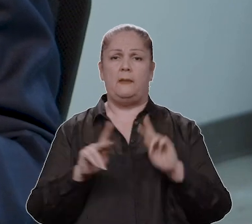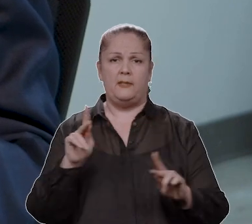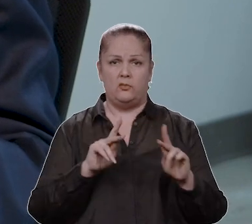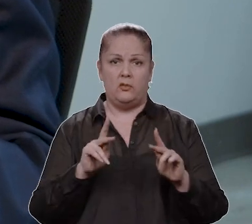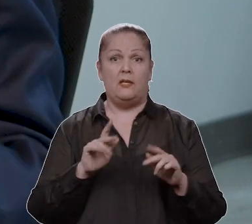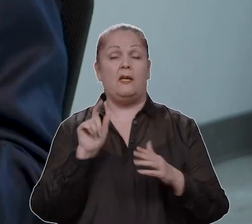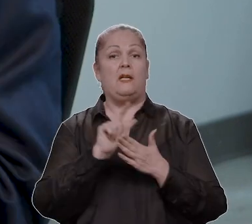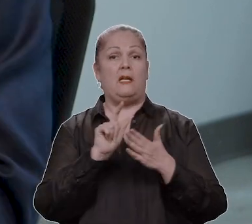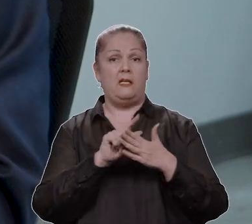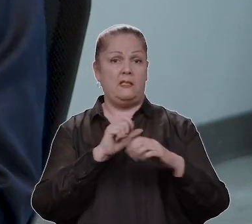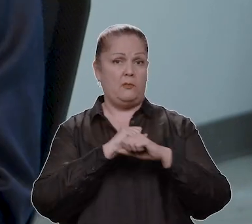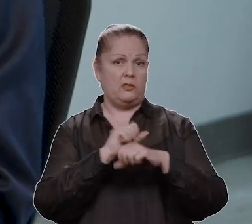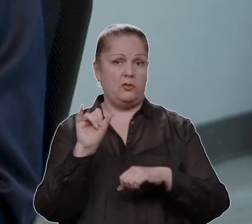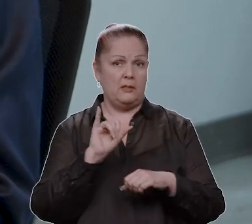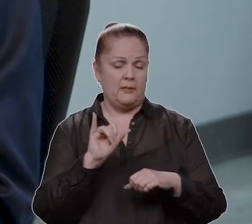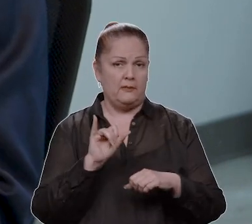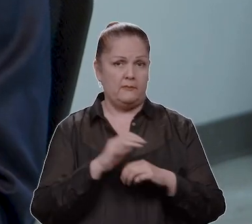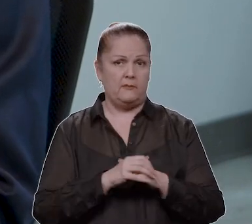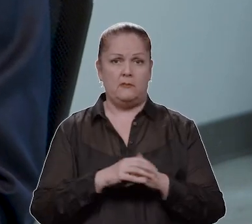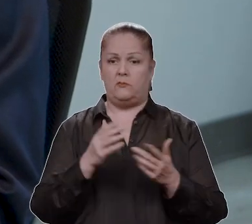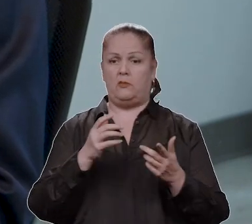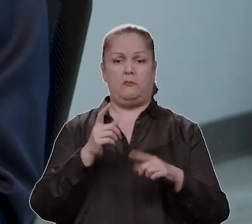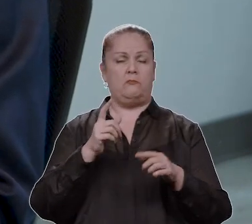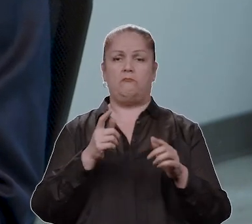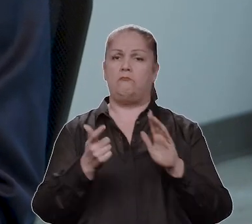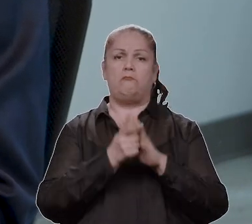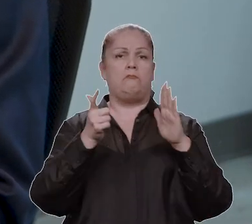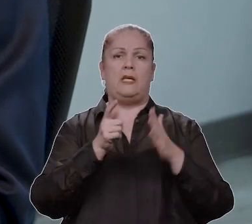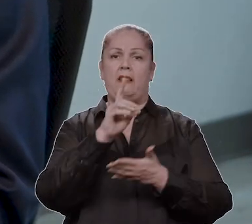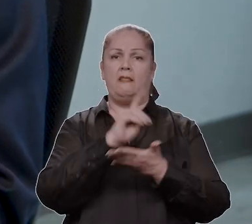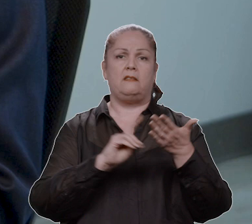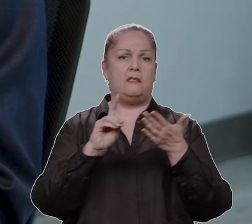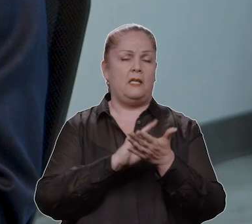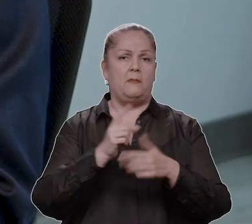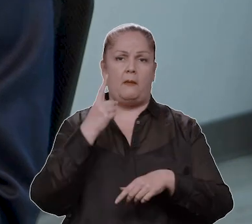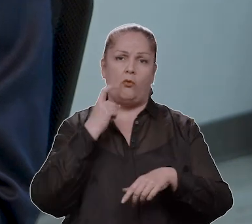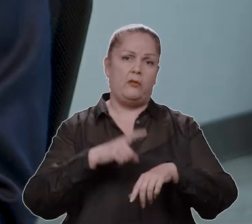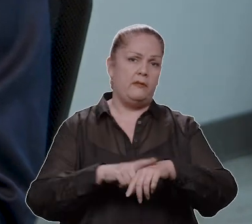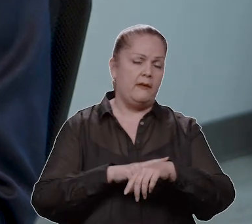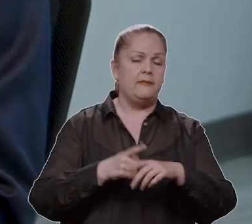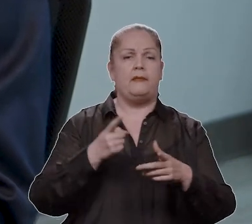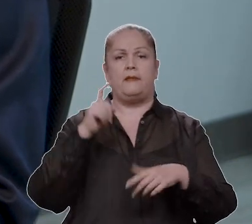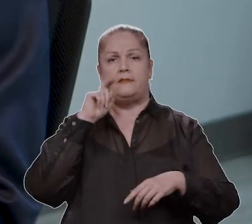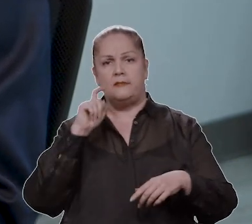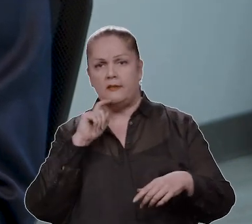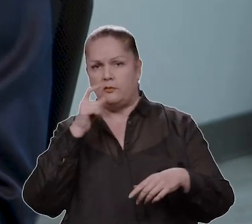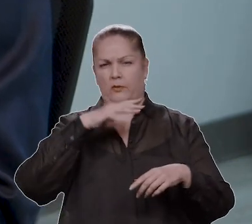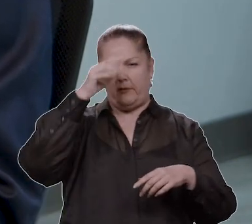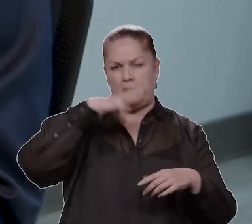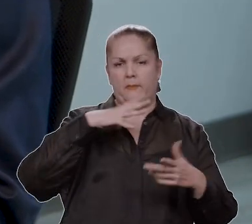de las leyes, muy importantes, que prohíbe el discrimen por razón de raza,